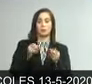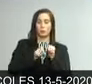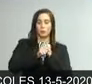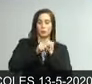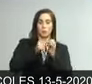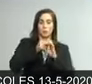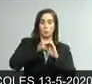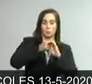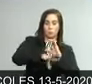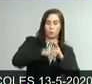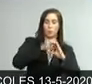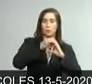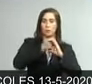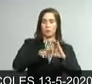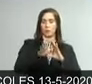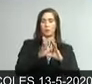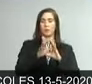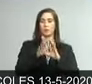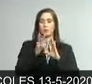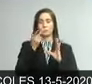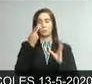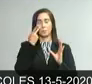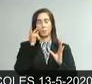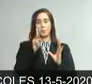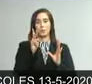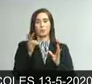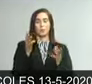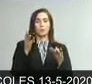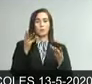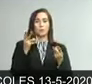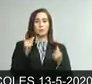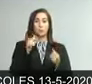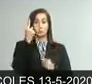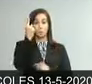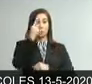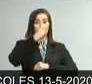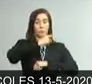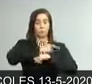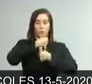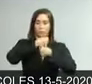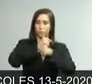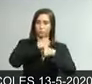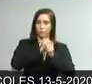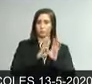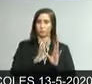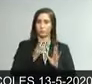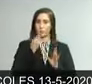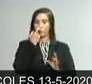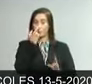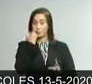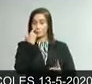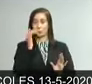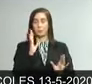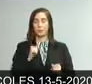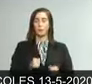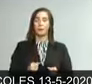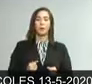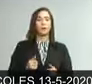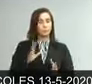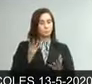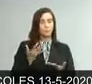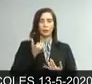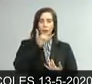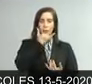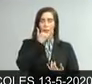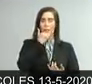lógicamente podemos medir las cantidades que puede ese equipo producir la falta de insumos ha